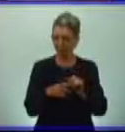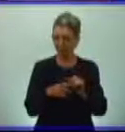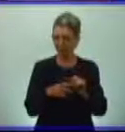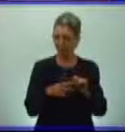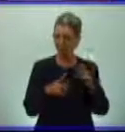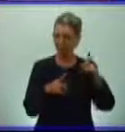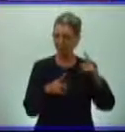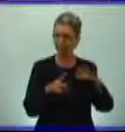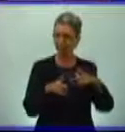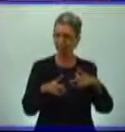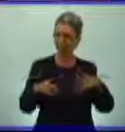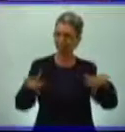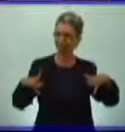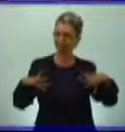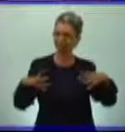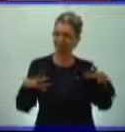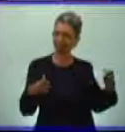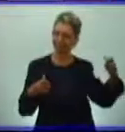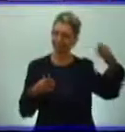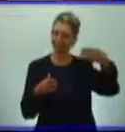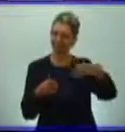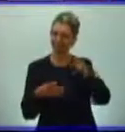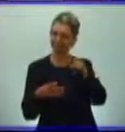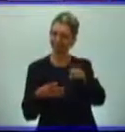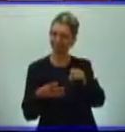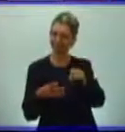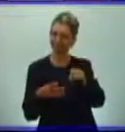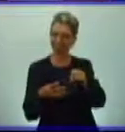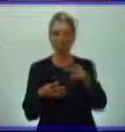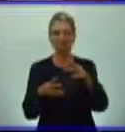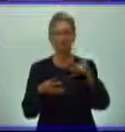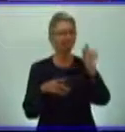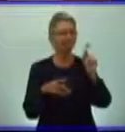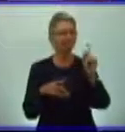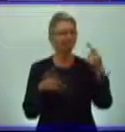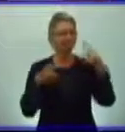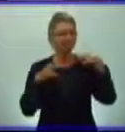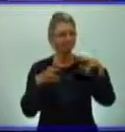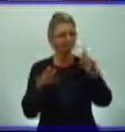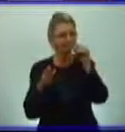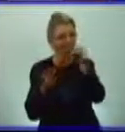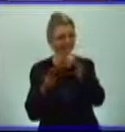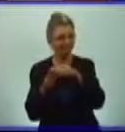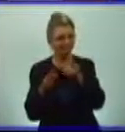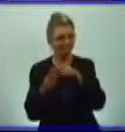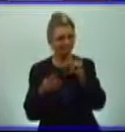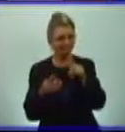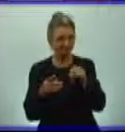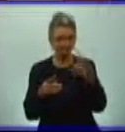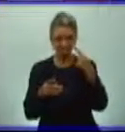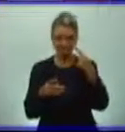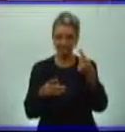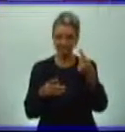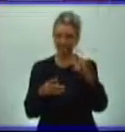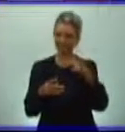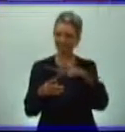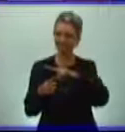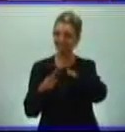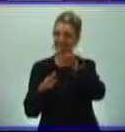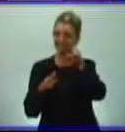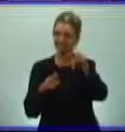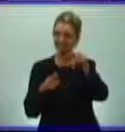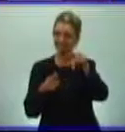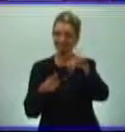por los turistas que a esta provincia acuden y por las personas que viven allí, porque encima de esa loma se puede ver y observar